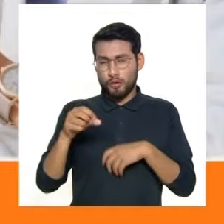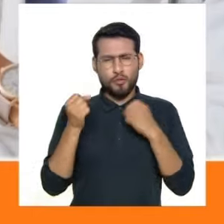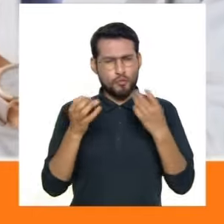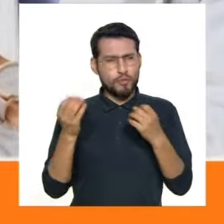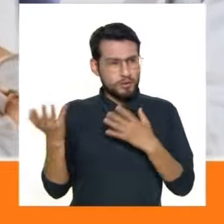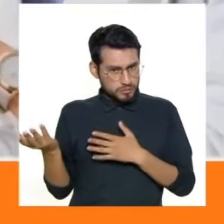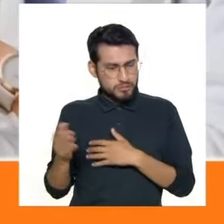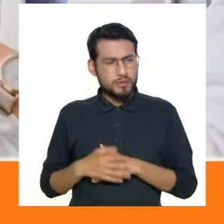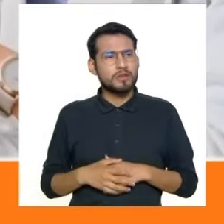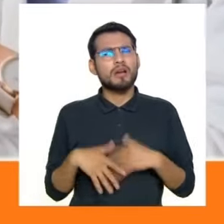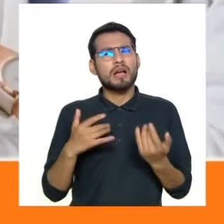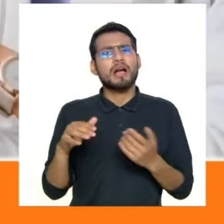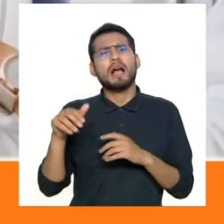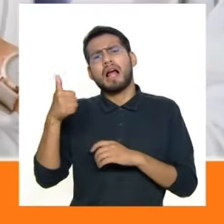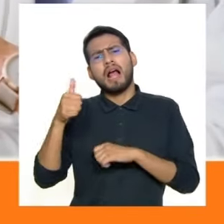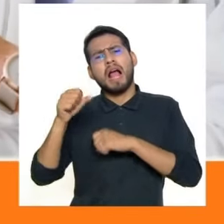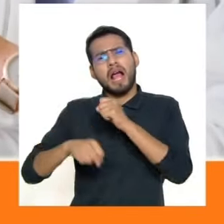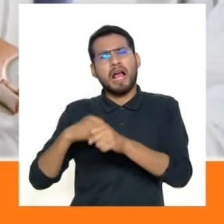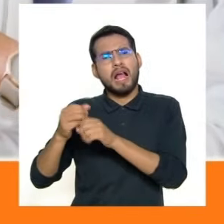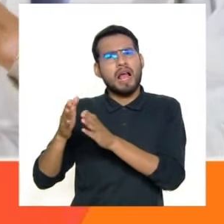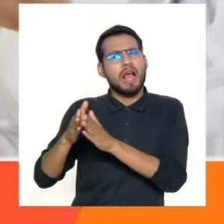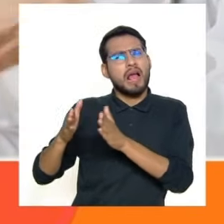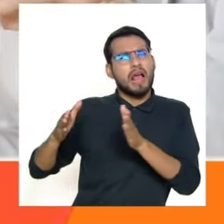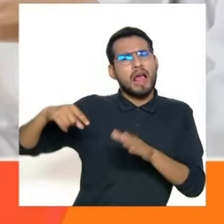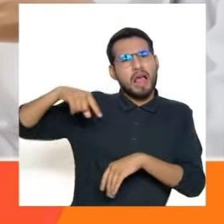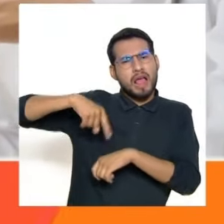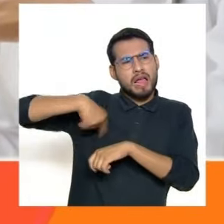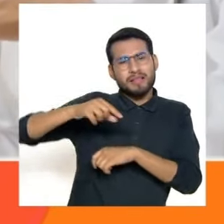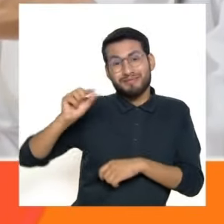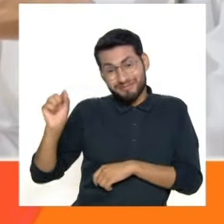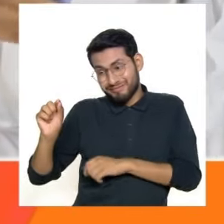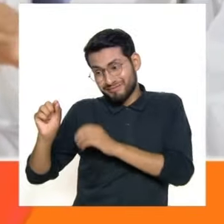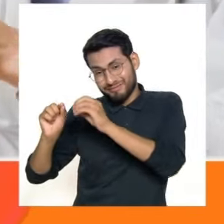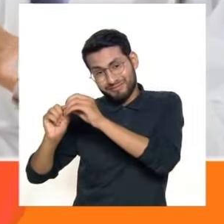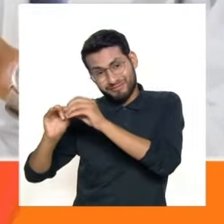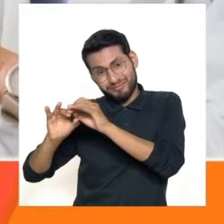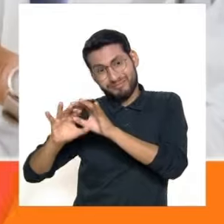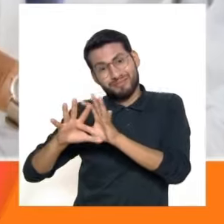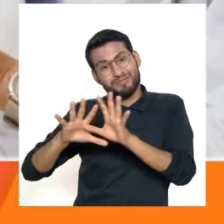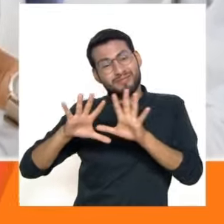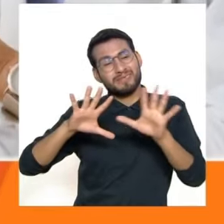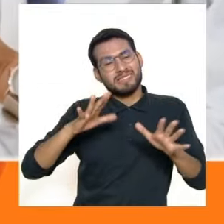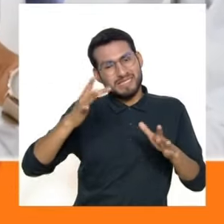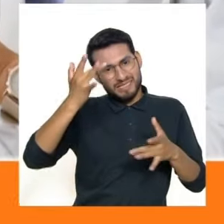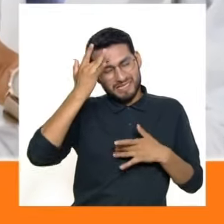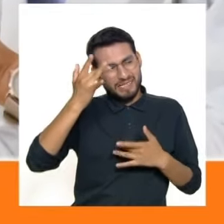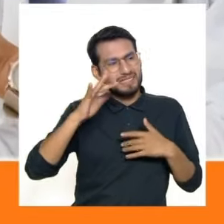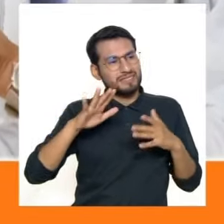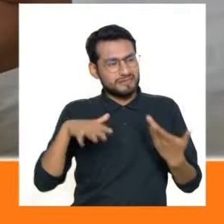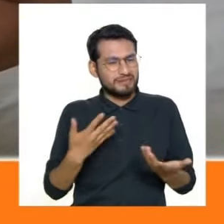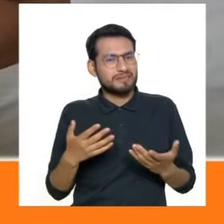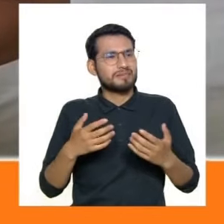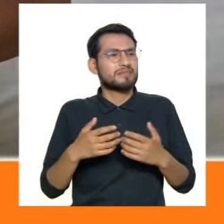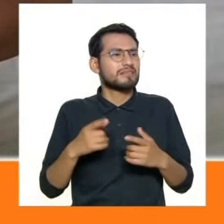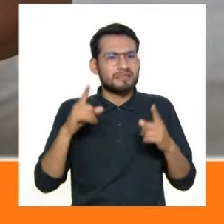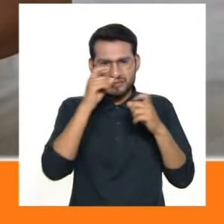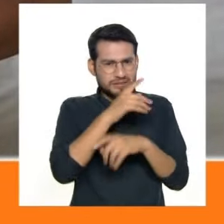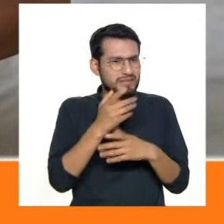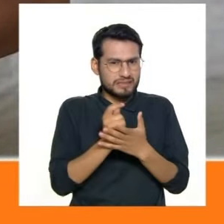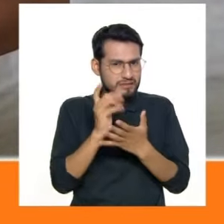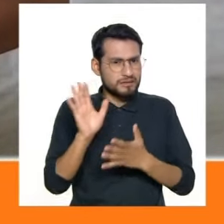en su país 10 años se demora para que este cáncer que es pequeñito pues ya sea muy malo y de difícil